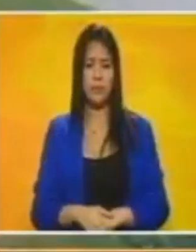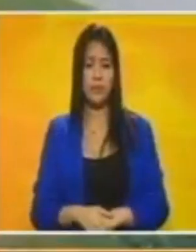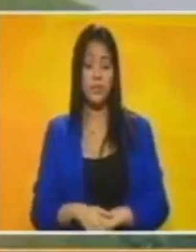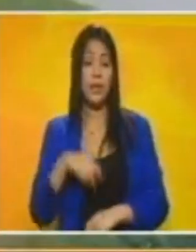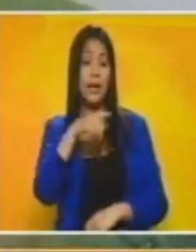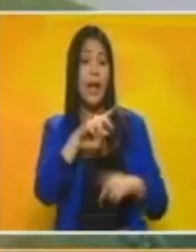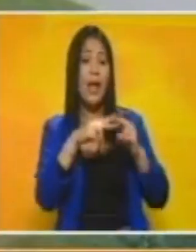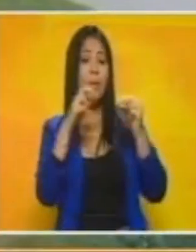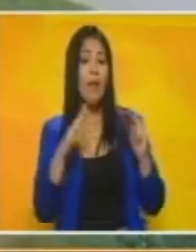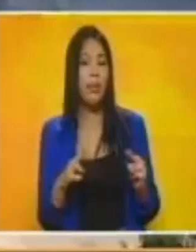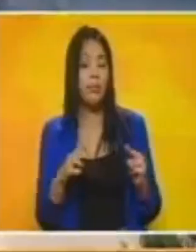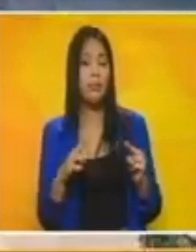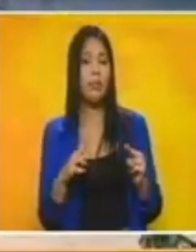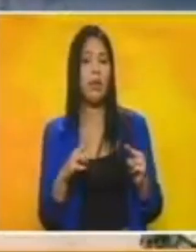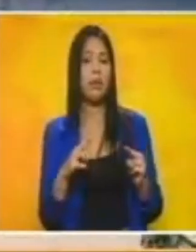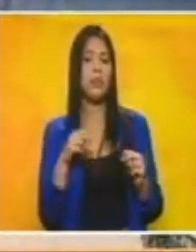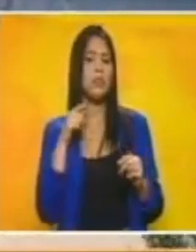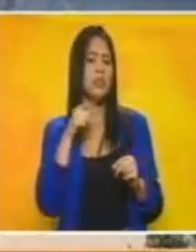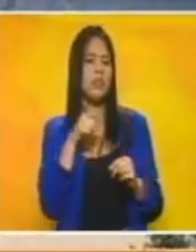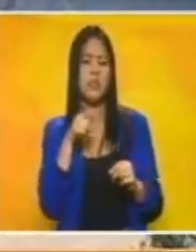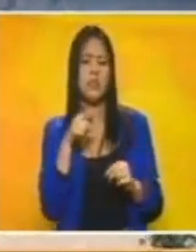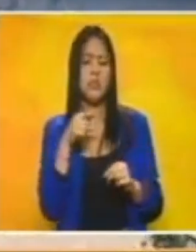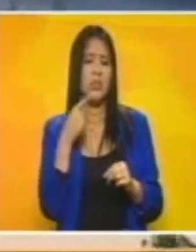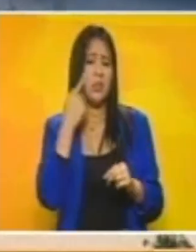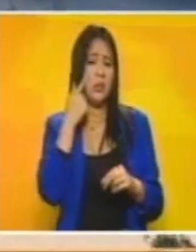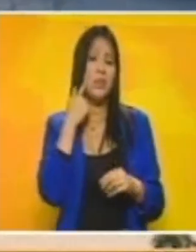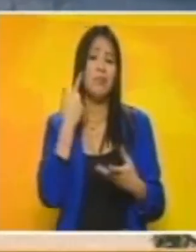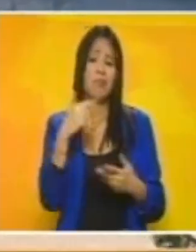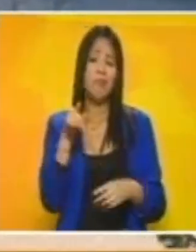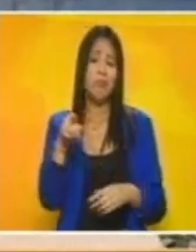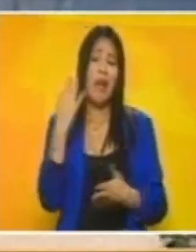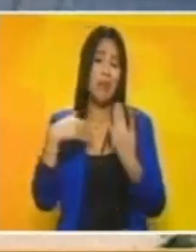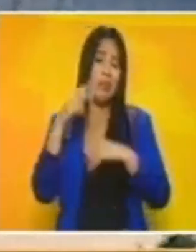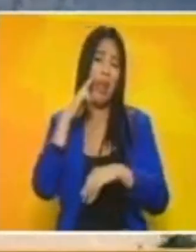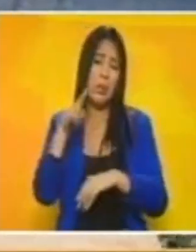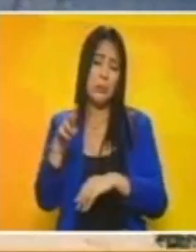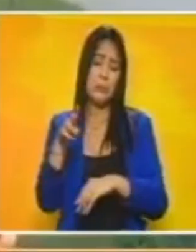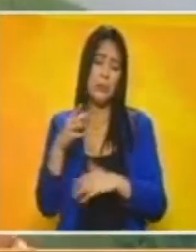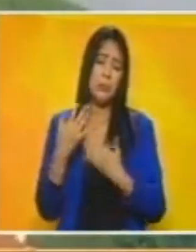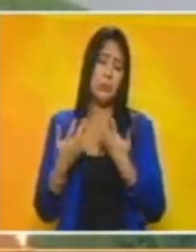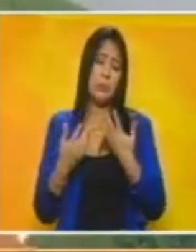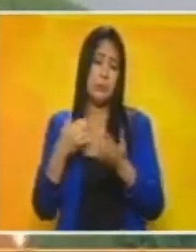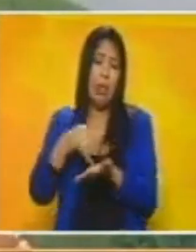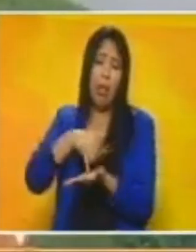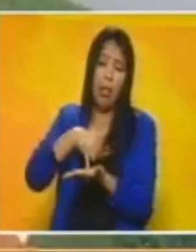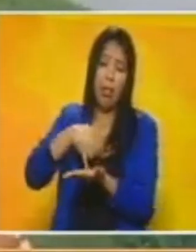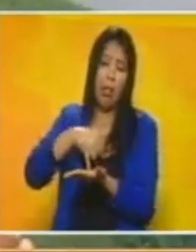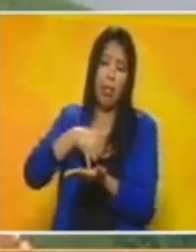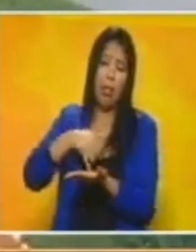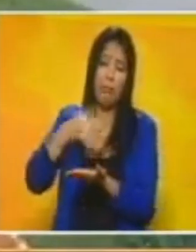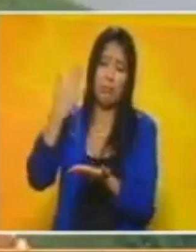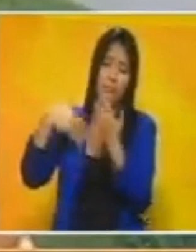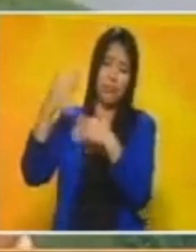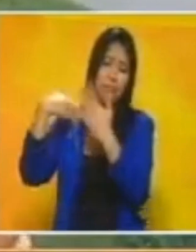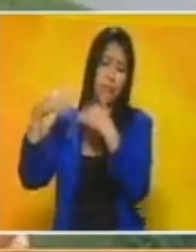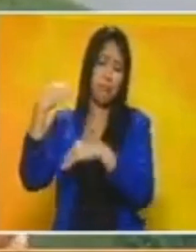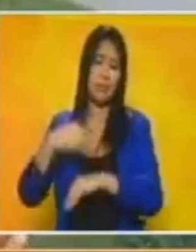puente, eso se podía esperar porque ya eso, las bases se están socavando desde hace